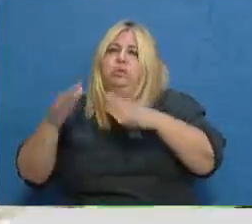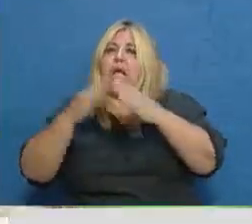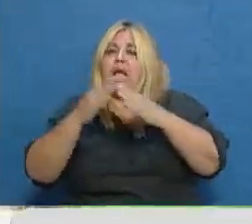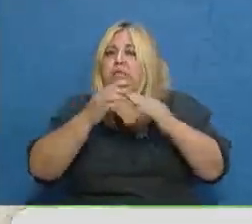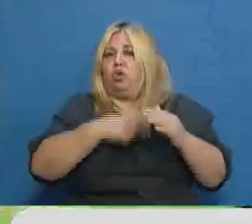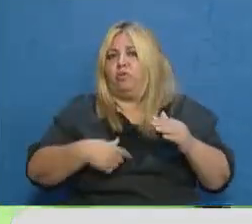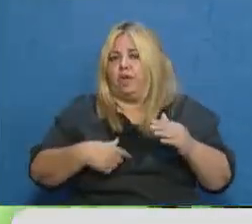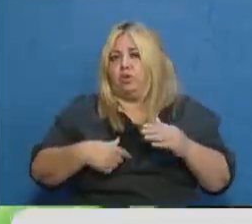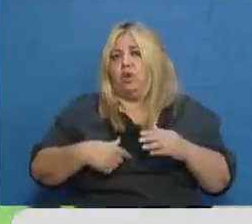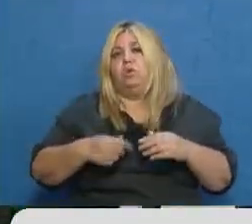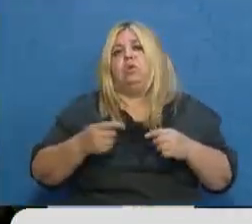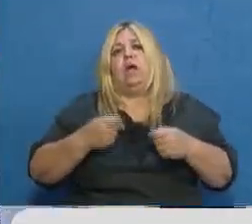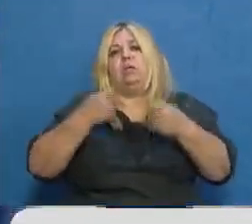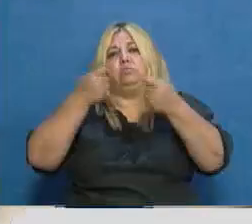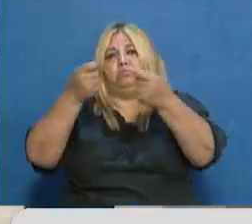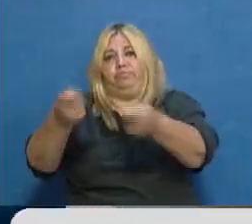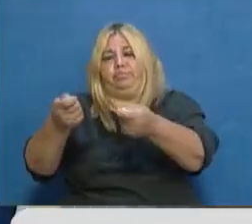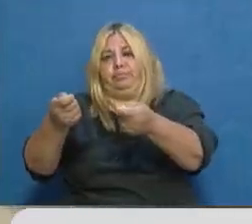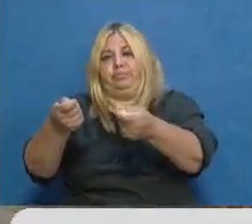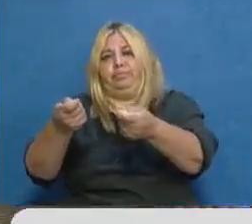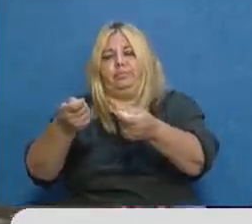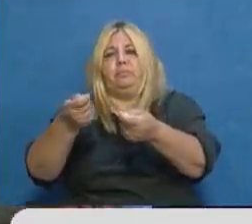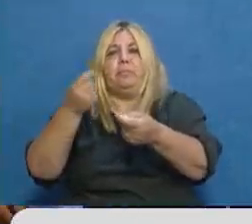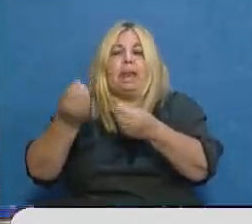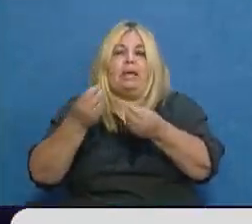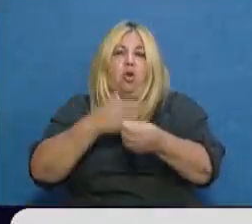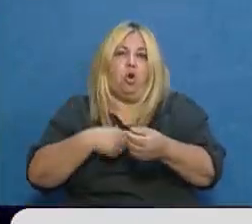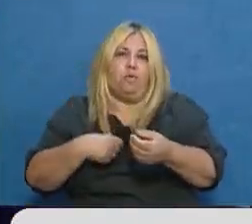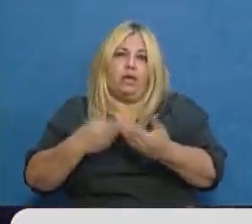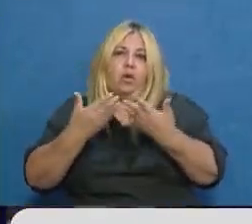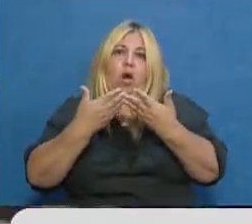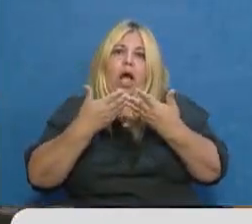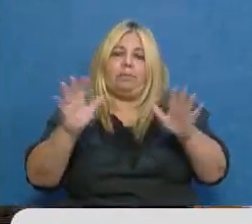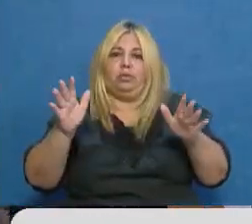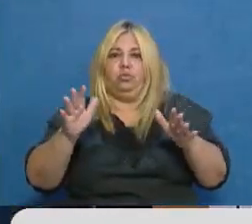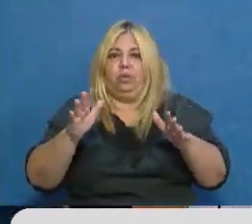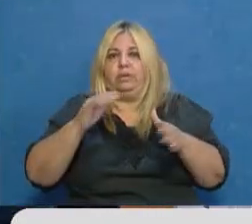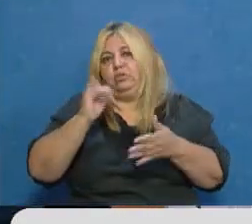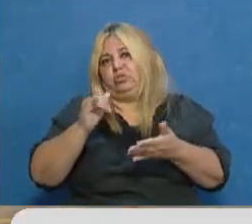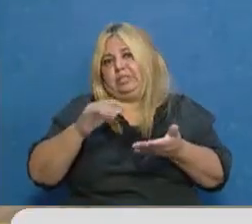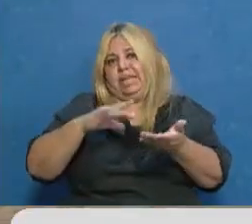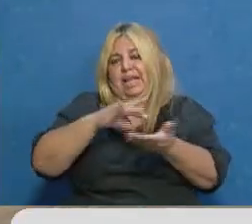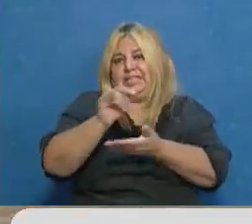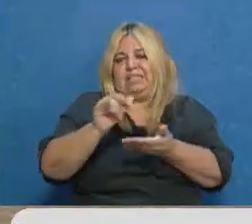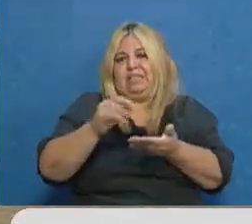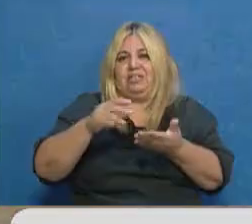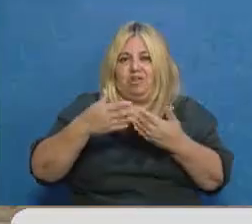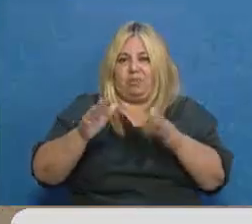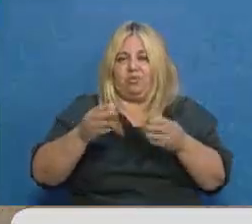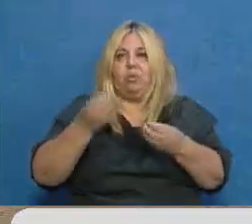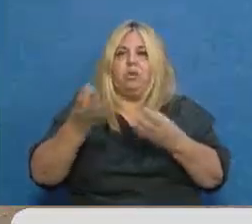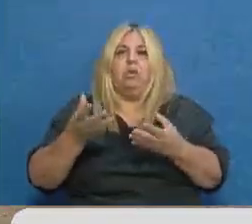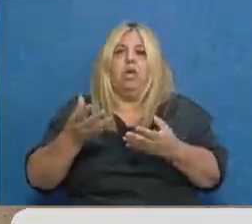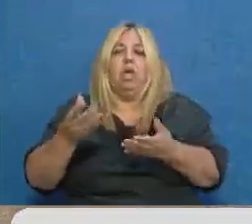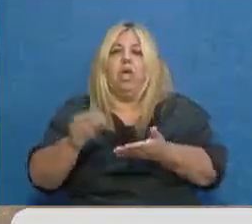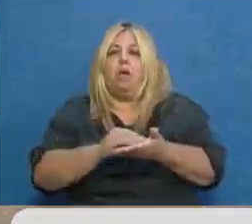llevaron un petitorio para que el gobierno provincial solicite la reapertura de los casinos, ya que la mayoría de los empleados aseguran están cobrando